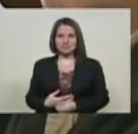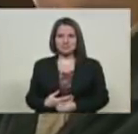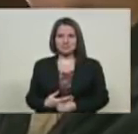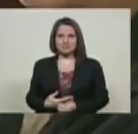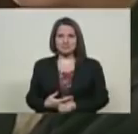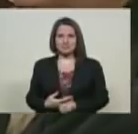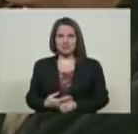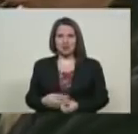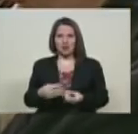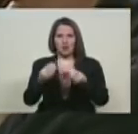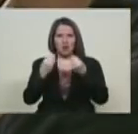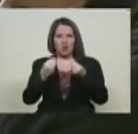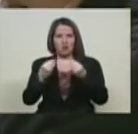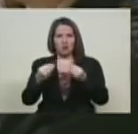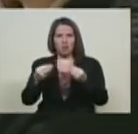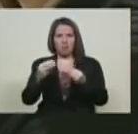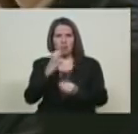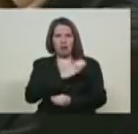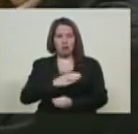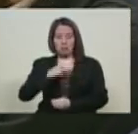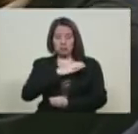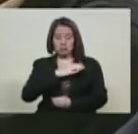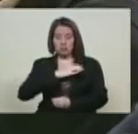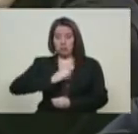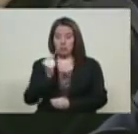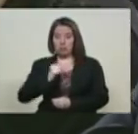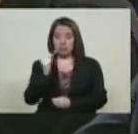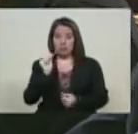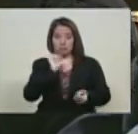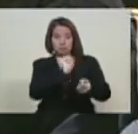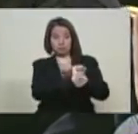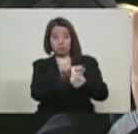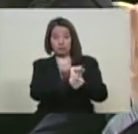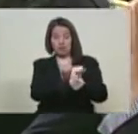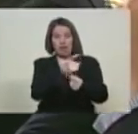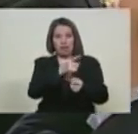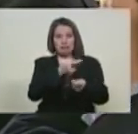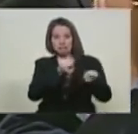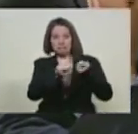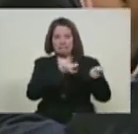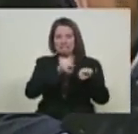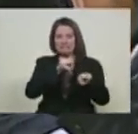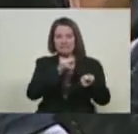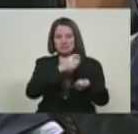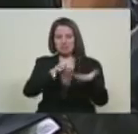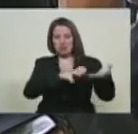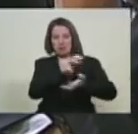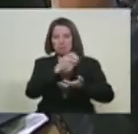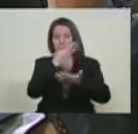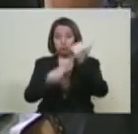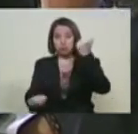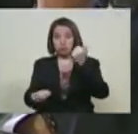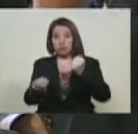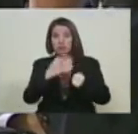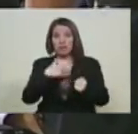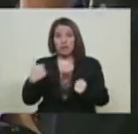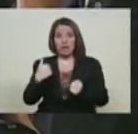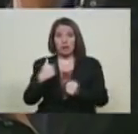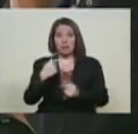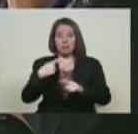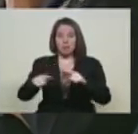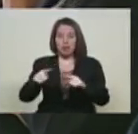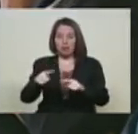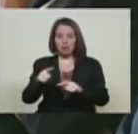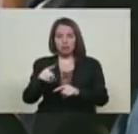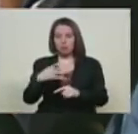Cuando salen las comisiones del SEBIN a capturarlo, él intenta escapar. Él se encontraba en algún lugar del estado